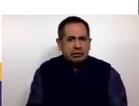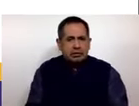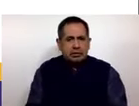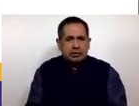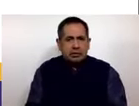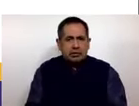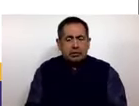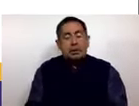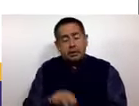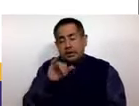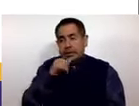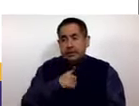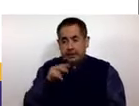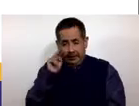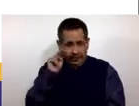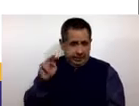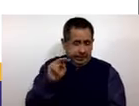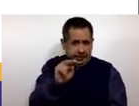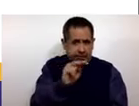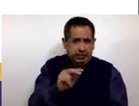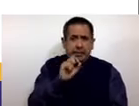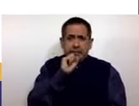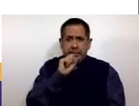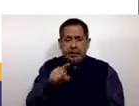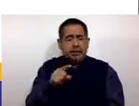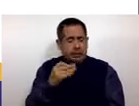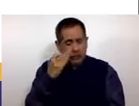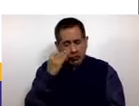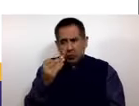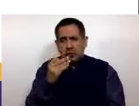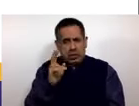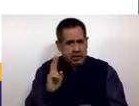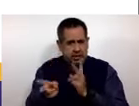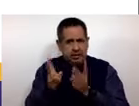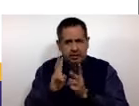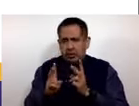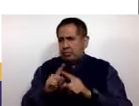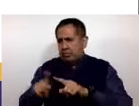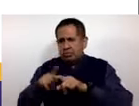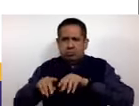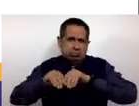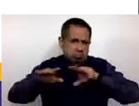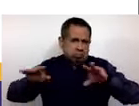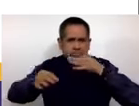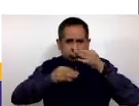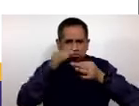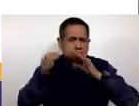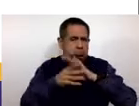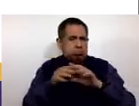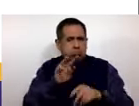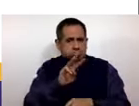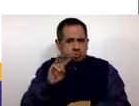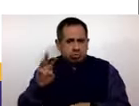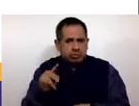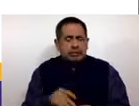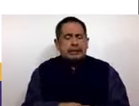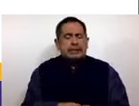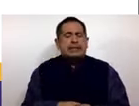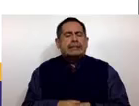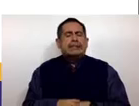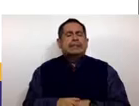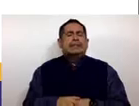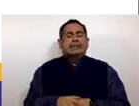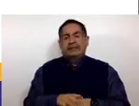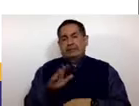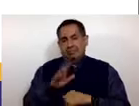yo he visto y también como que sí se ha puesto sobre la mesa en algunos medios y en algunas plataformas es que justamente se ha